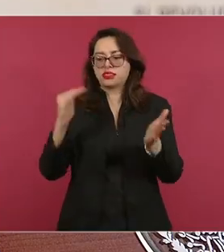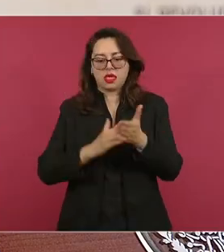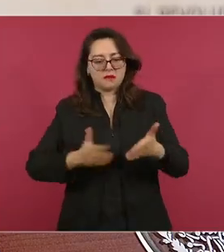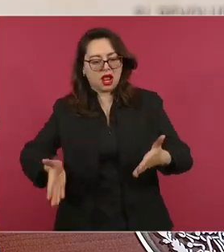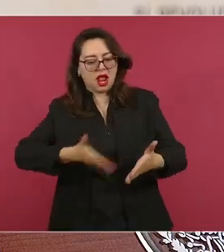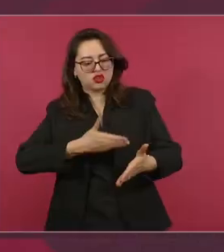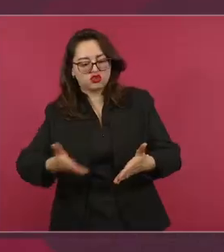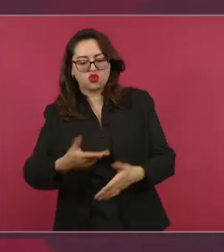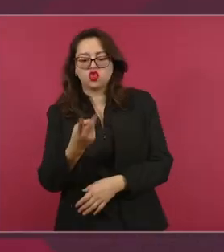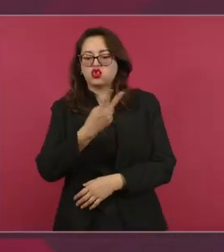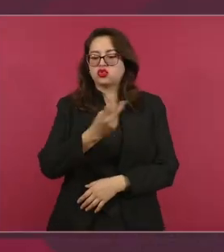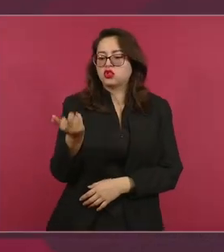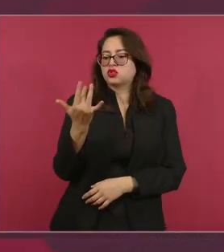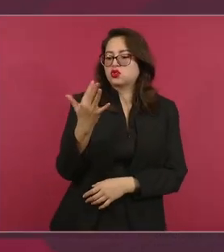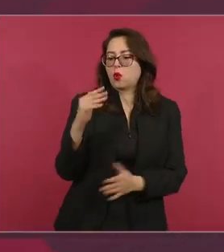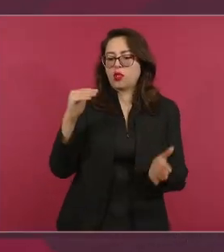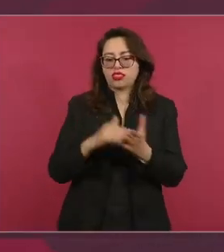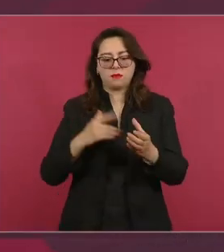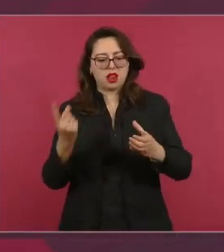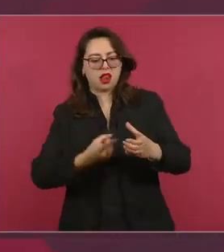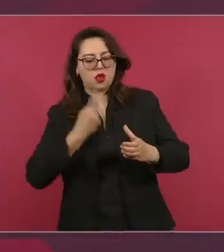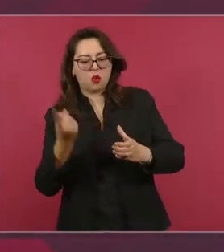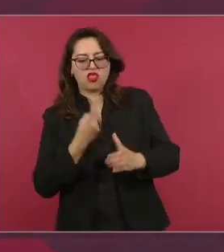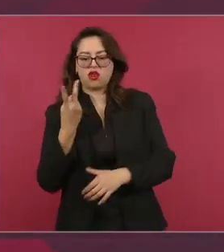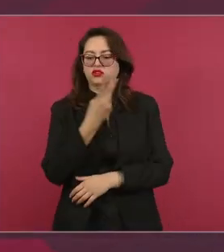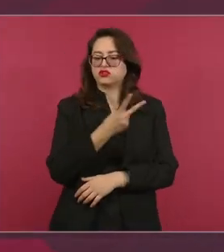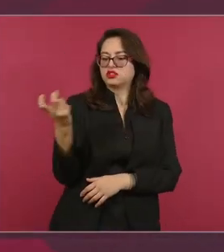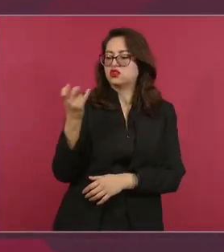250 mil licuadoras, 250 mil camas,